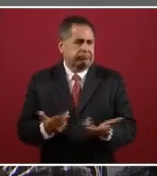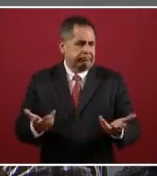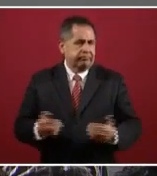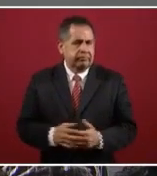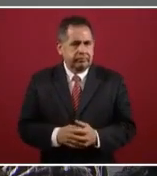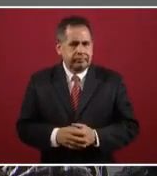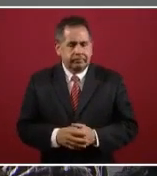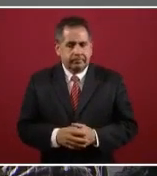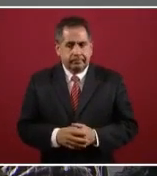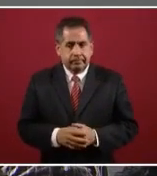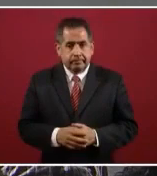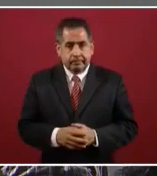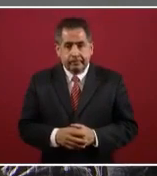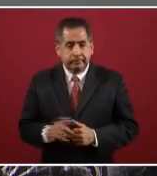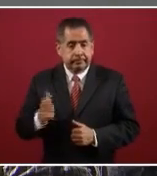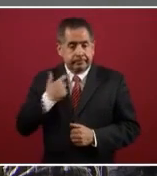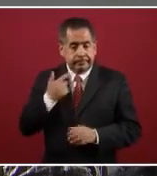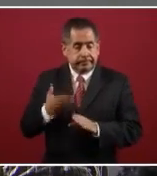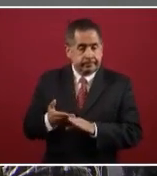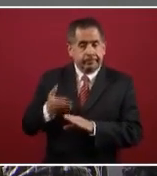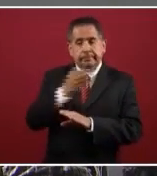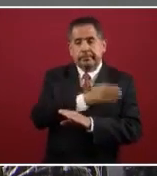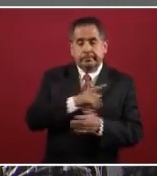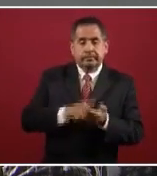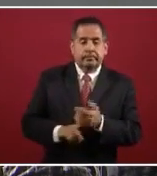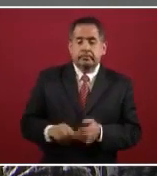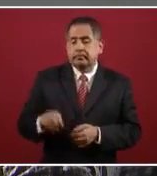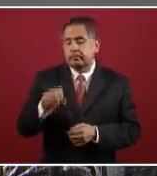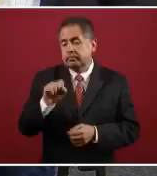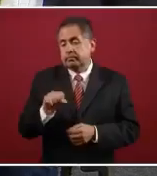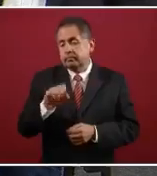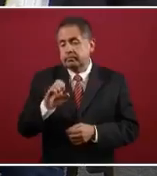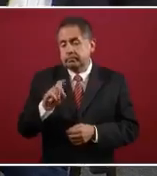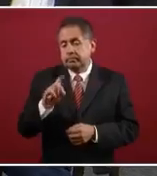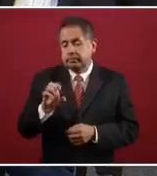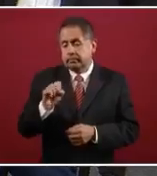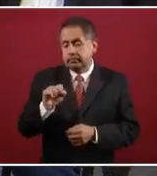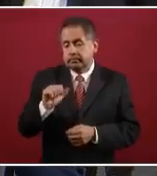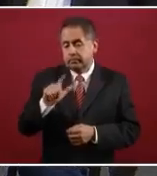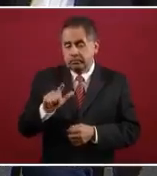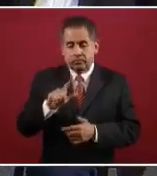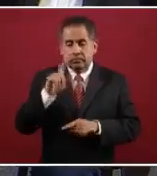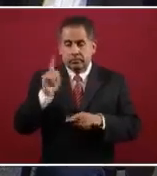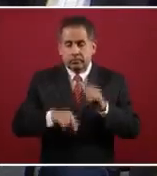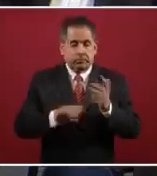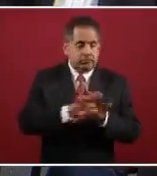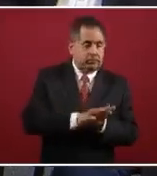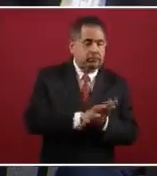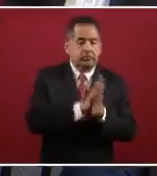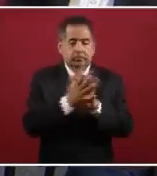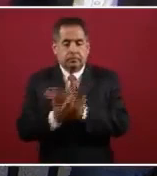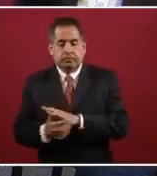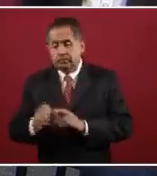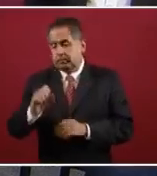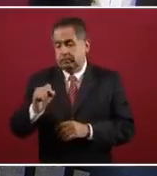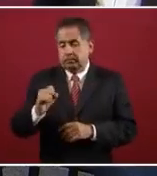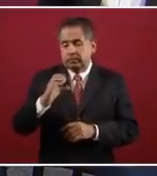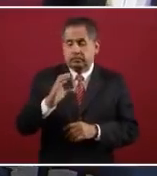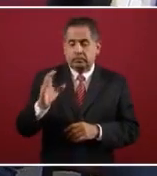La anterior Secretaría de Desarrollo Social se convierte en la Secretaría del Bienestar.